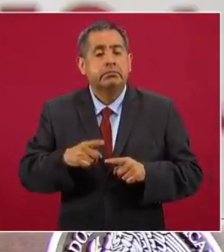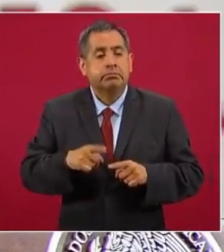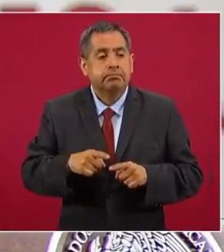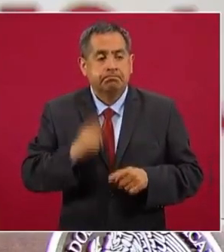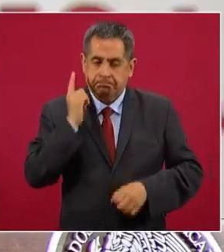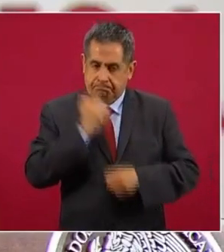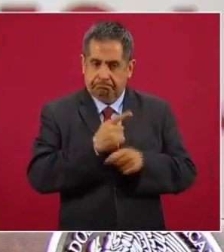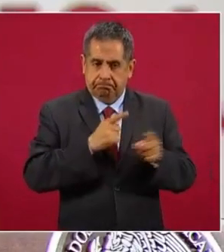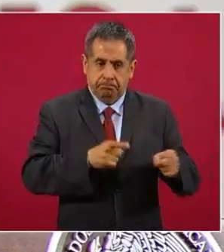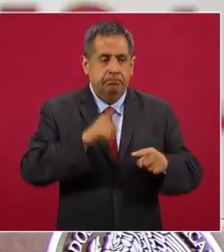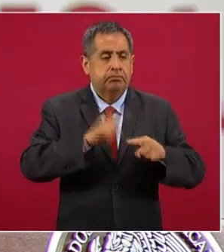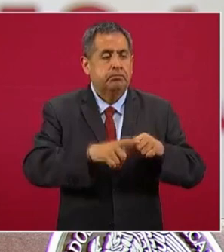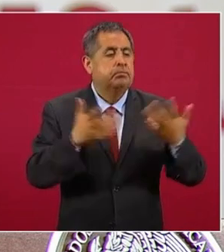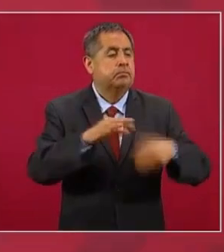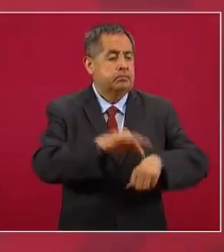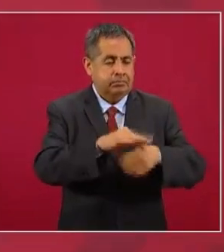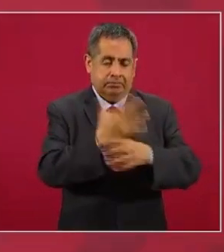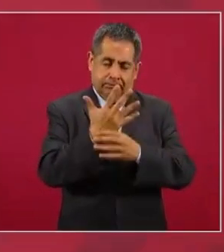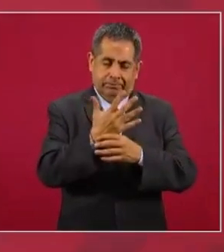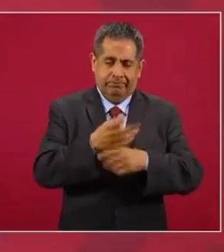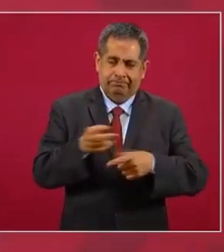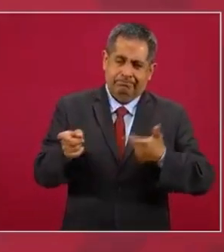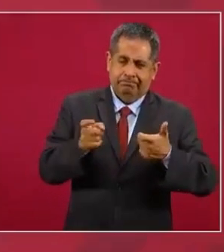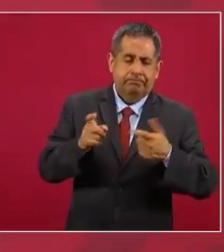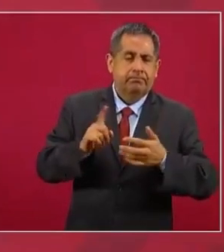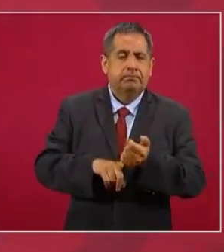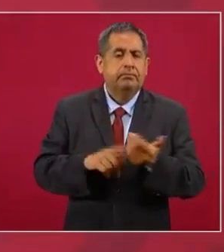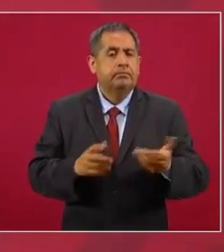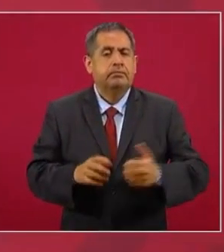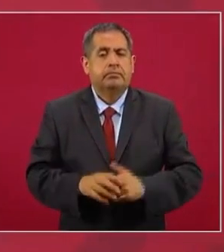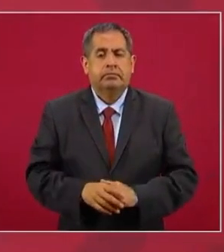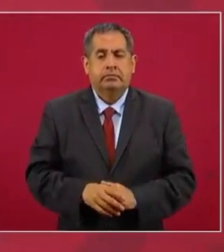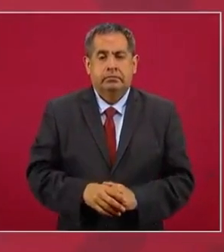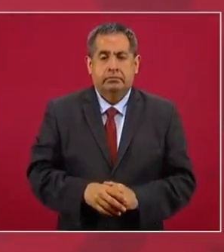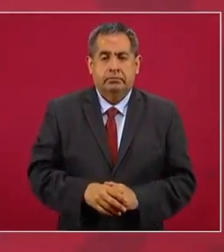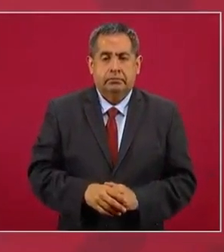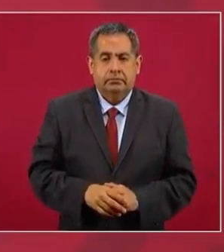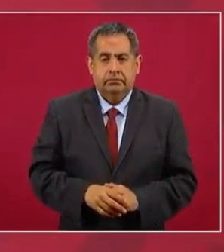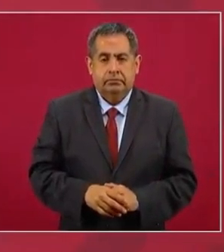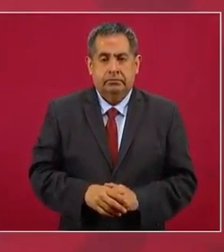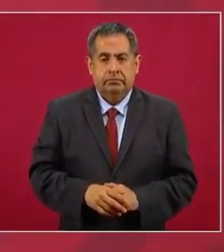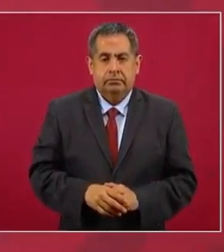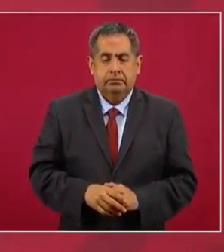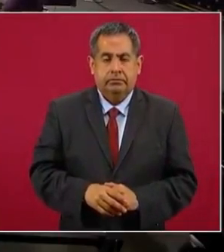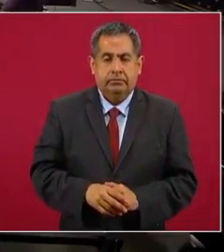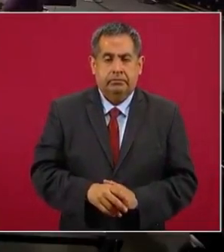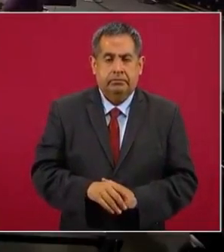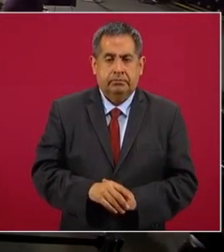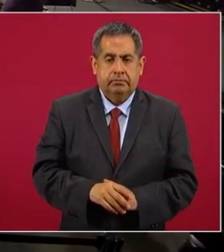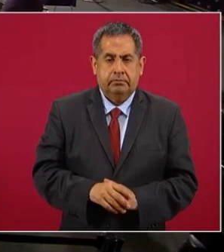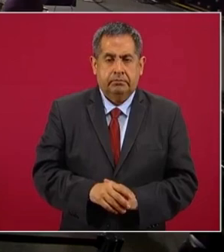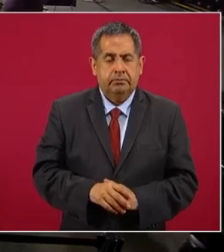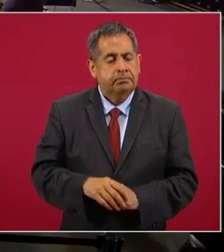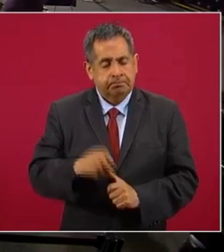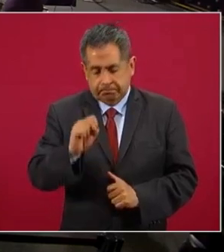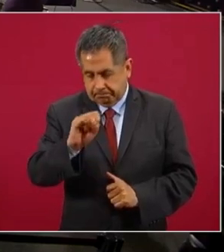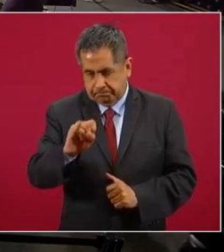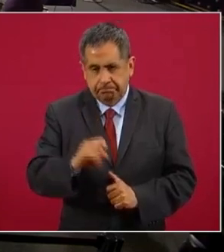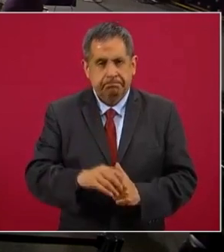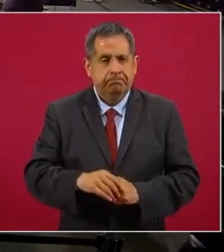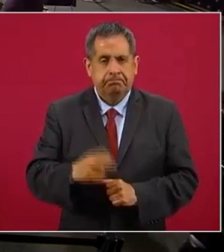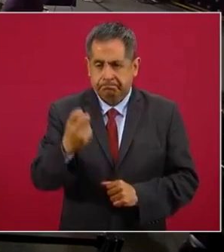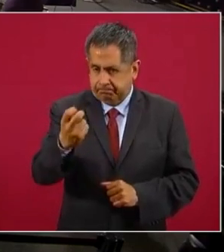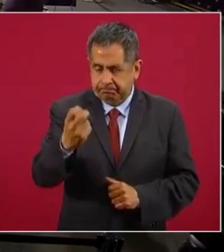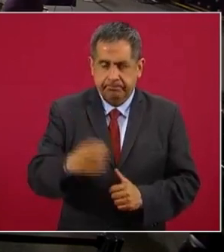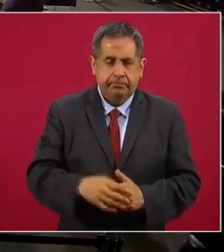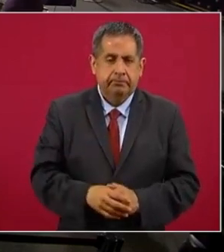cabo esas acciones? Entonces, sí. Los mandos de abajo. Así es. Pero usted